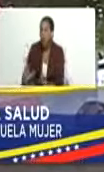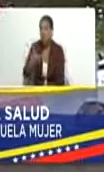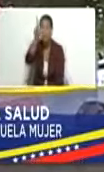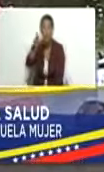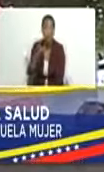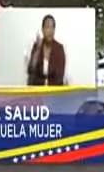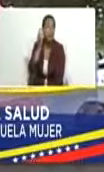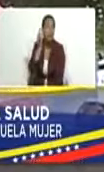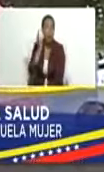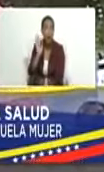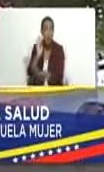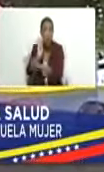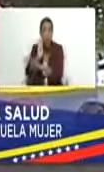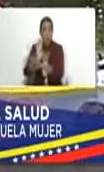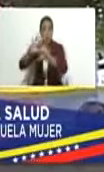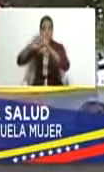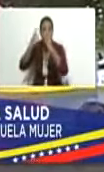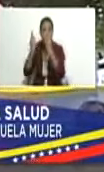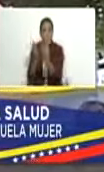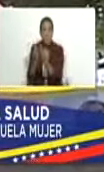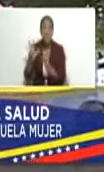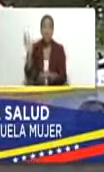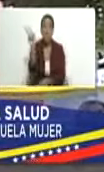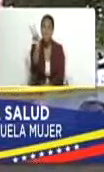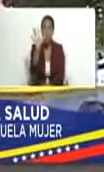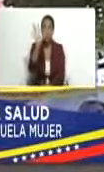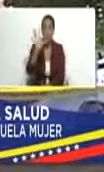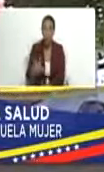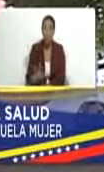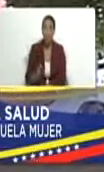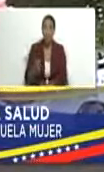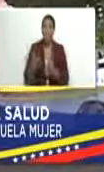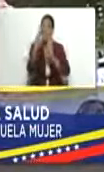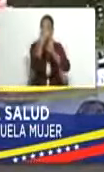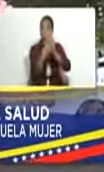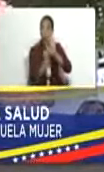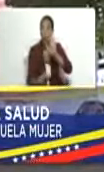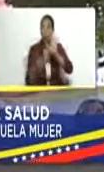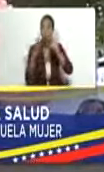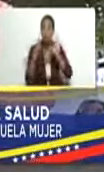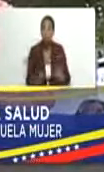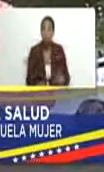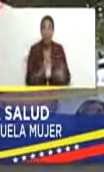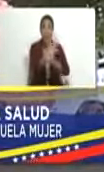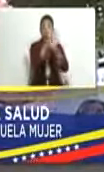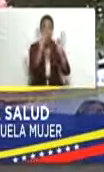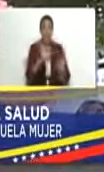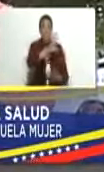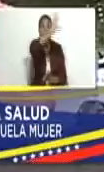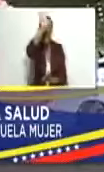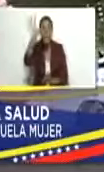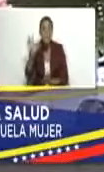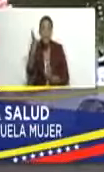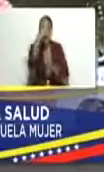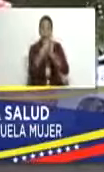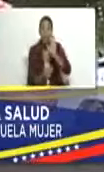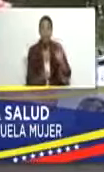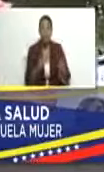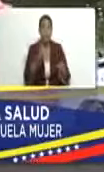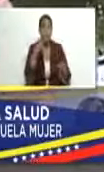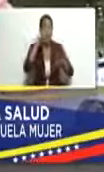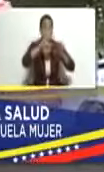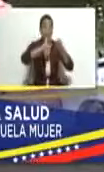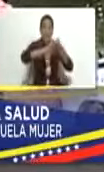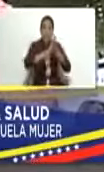frente, y puedo decir que Venezuela tuvo el modelo más completo y ejemplar para enfrentar la